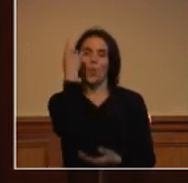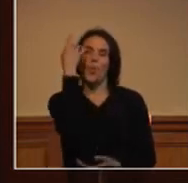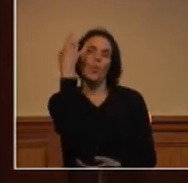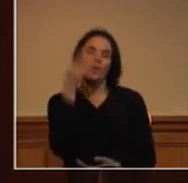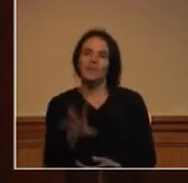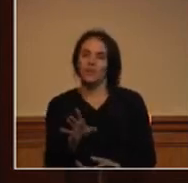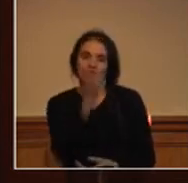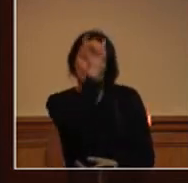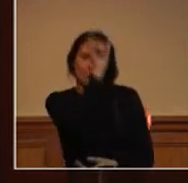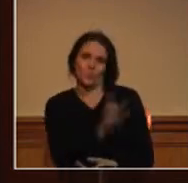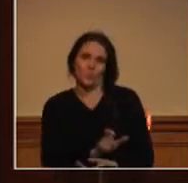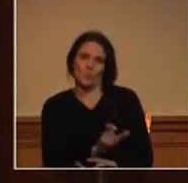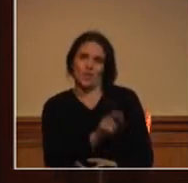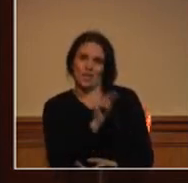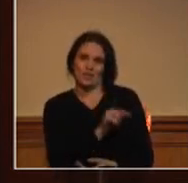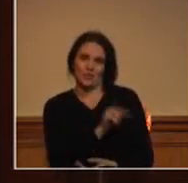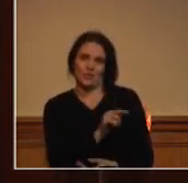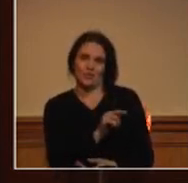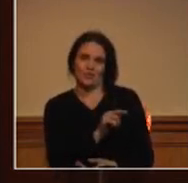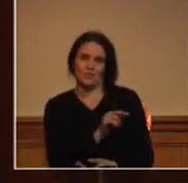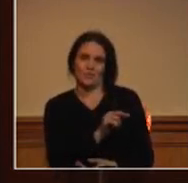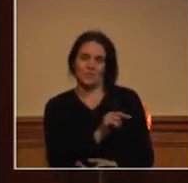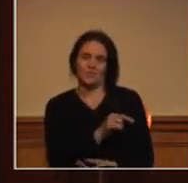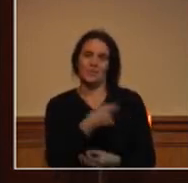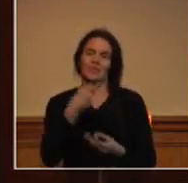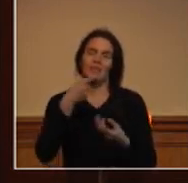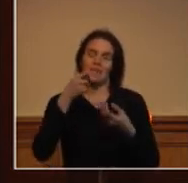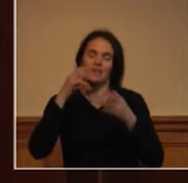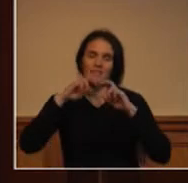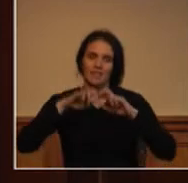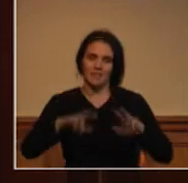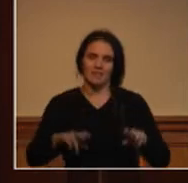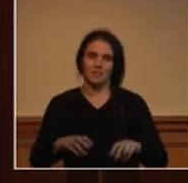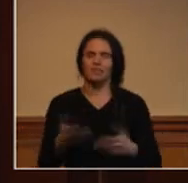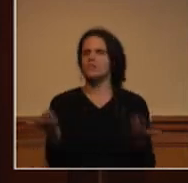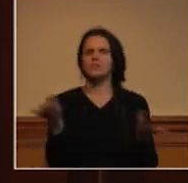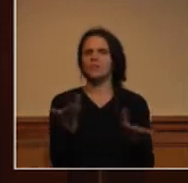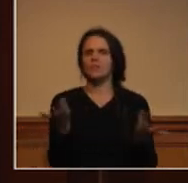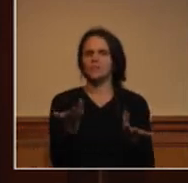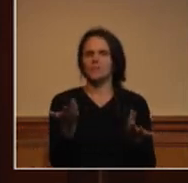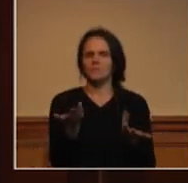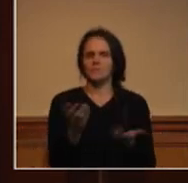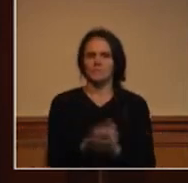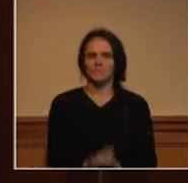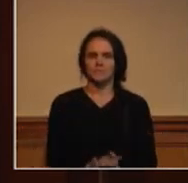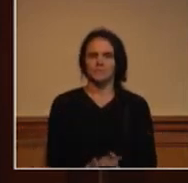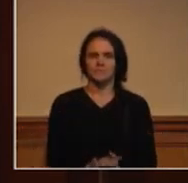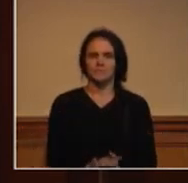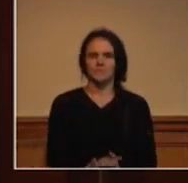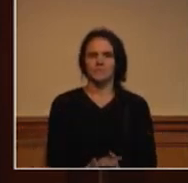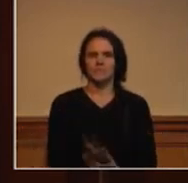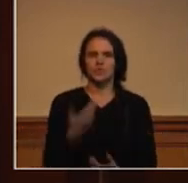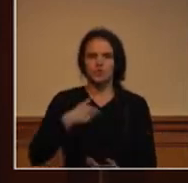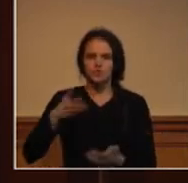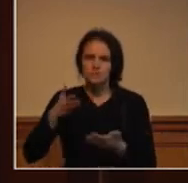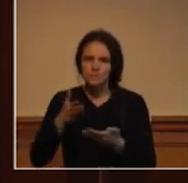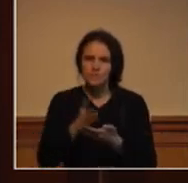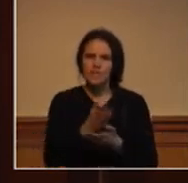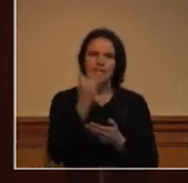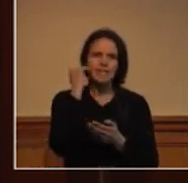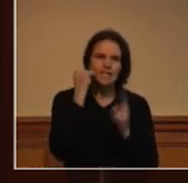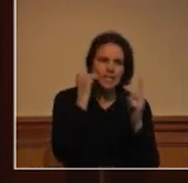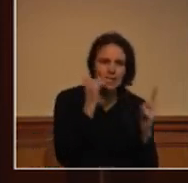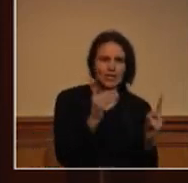llegó para no dejarnos por un rato. ¿Qué es lo que hacemos con este método? Seguimos